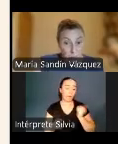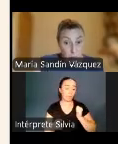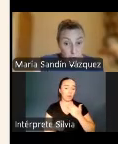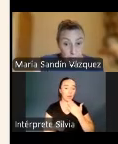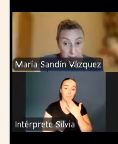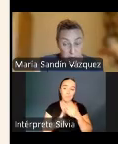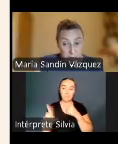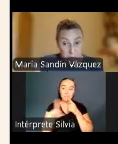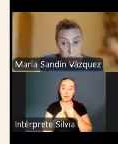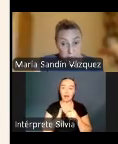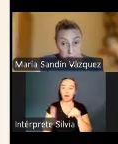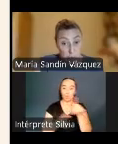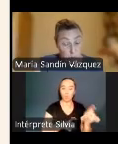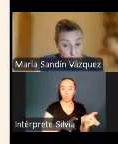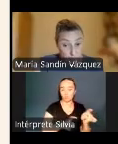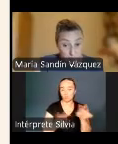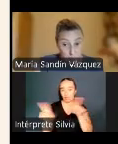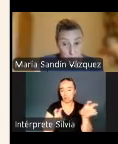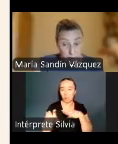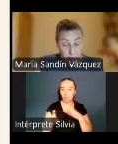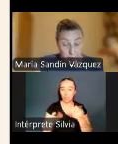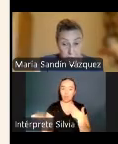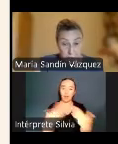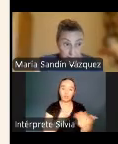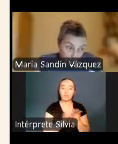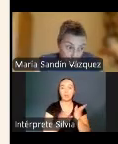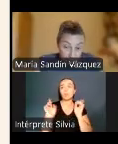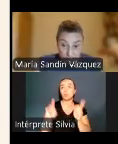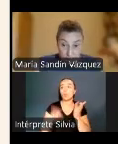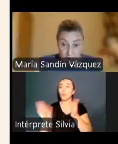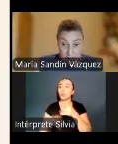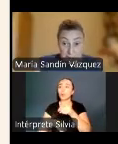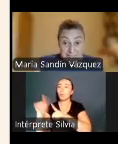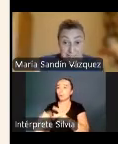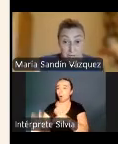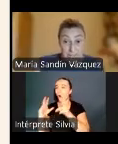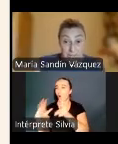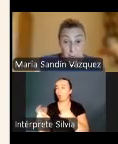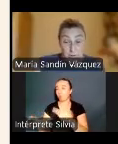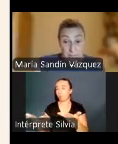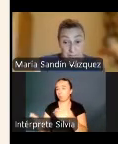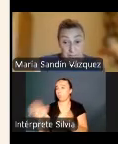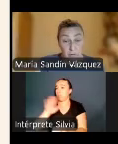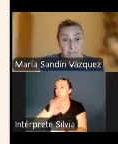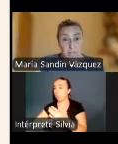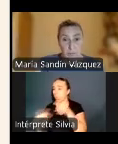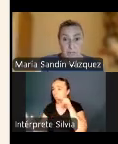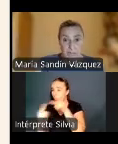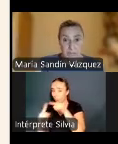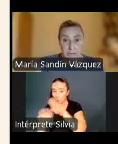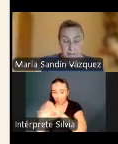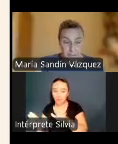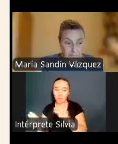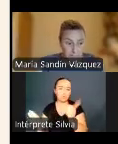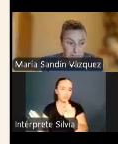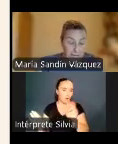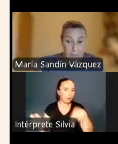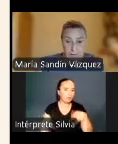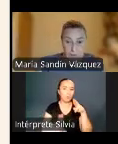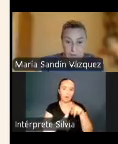estas cuestiones, no solo para resolver los conflictos gordos cuando surjan, que reconocen que los hay, sino que sirva como referente con quien se pueda